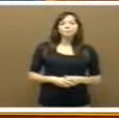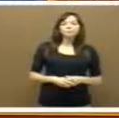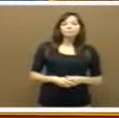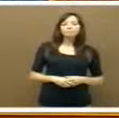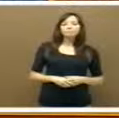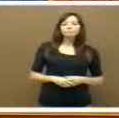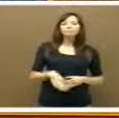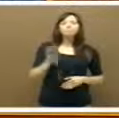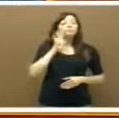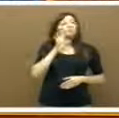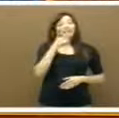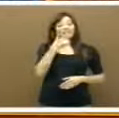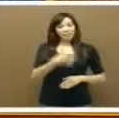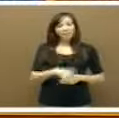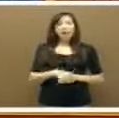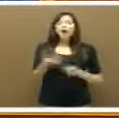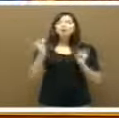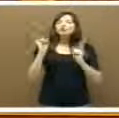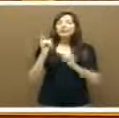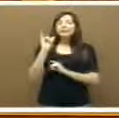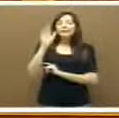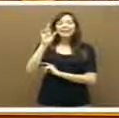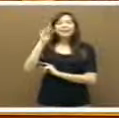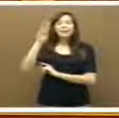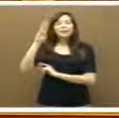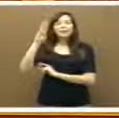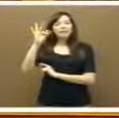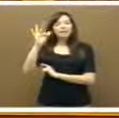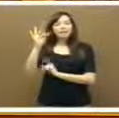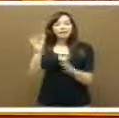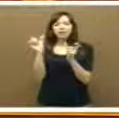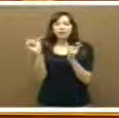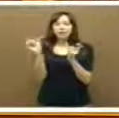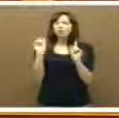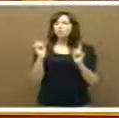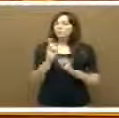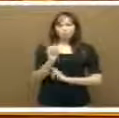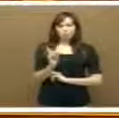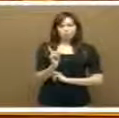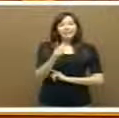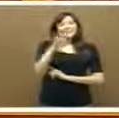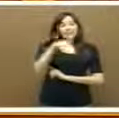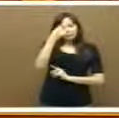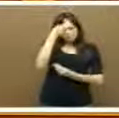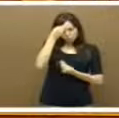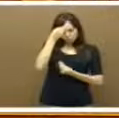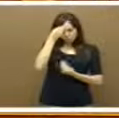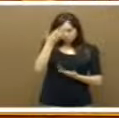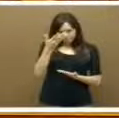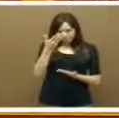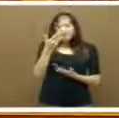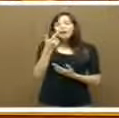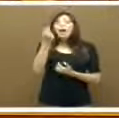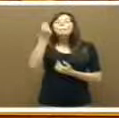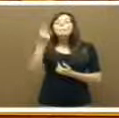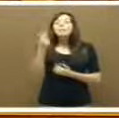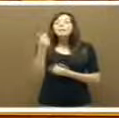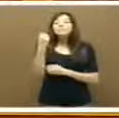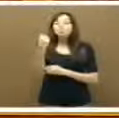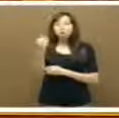Decía que no solo es el IRPF, que hemos puesto, y para que se haga una idea, casi 2.000 millones